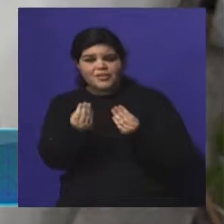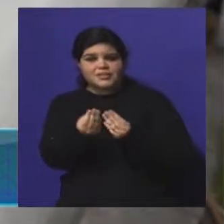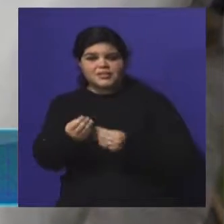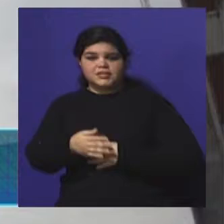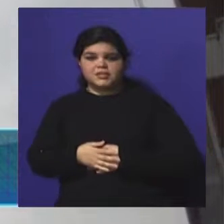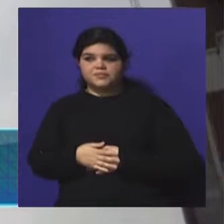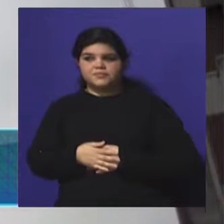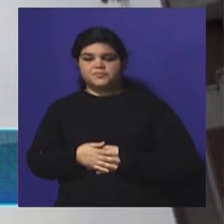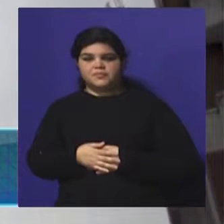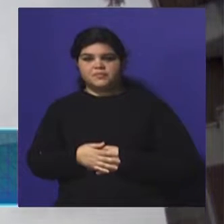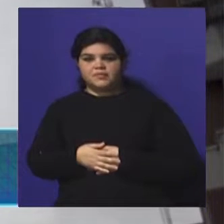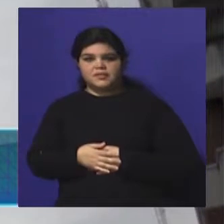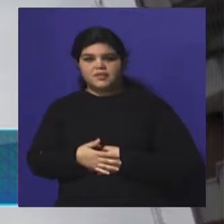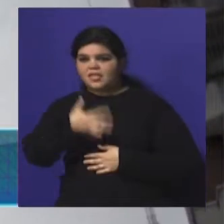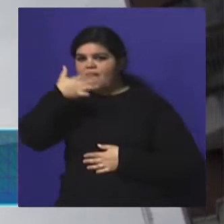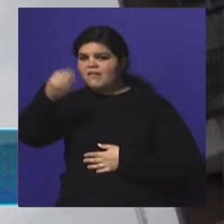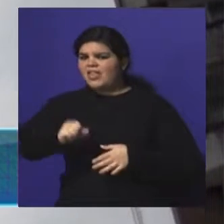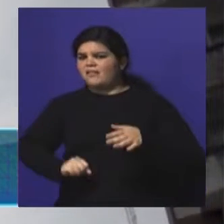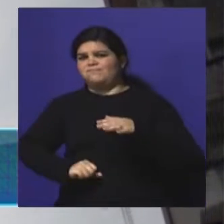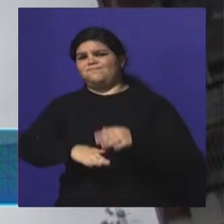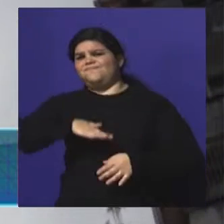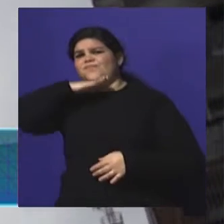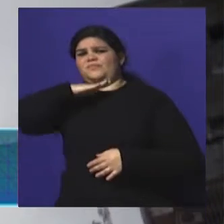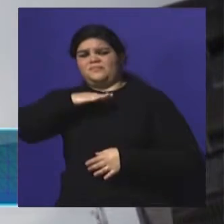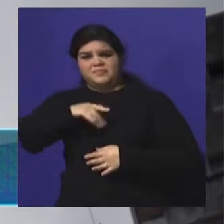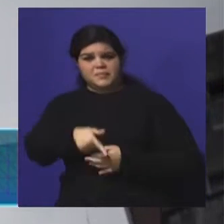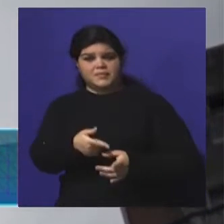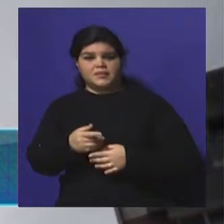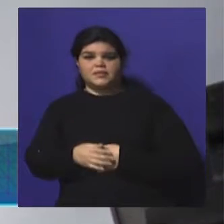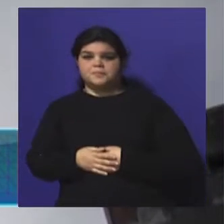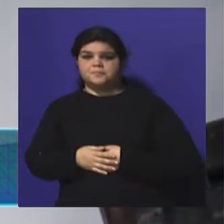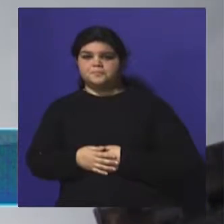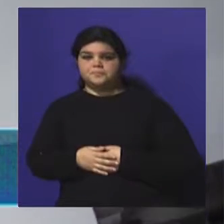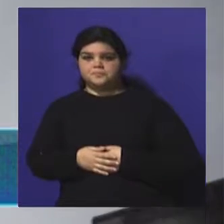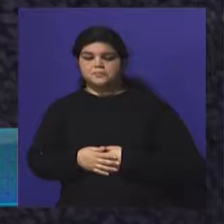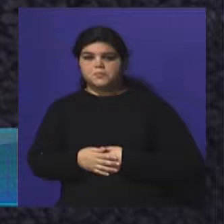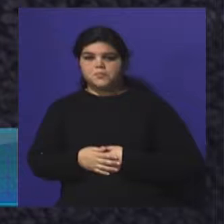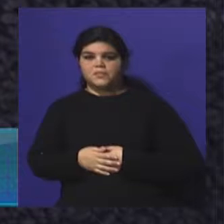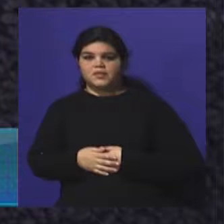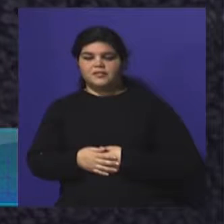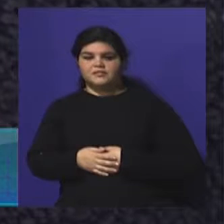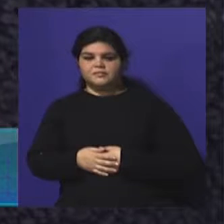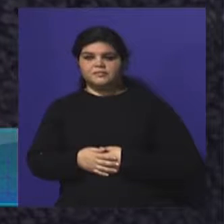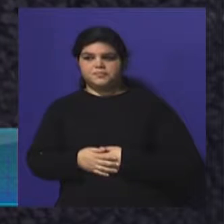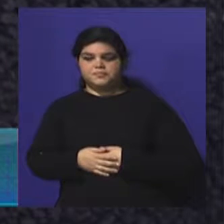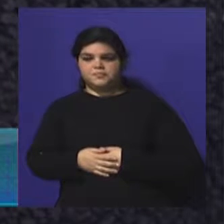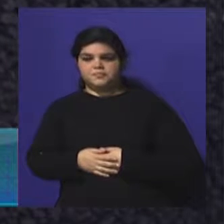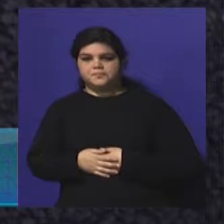se entiende con la palabra colapsado, o sea, totalmente extremado todo lo